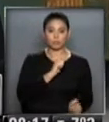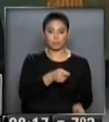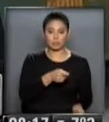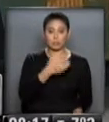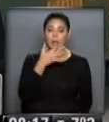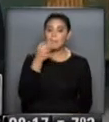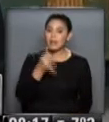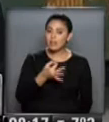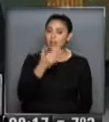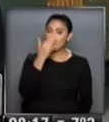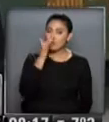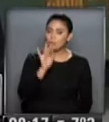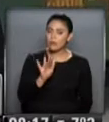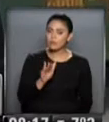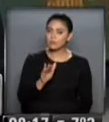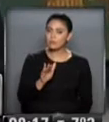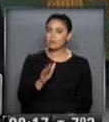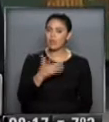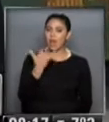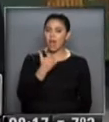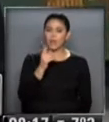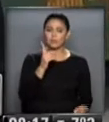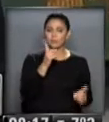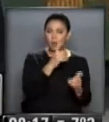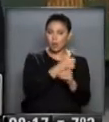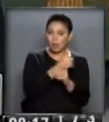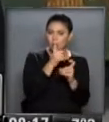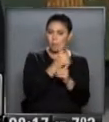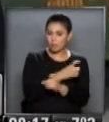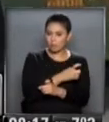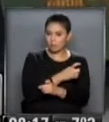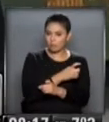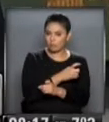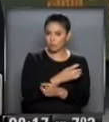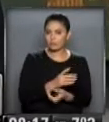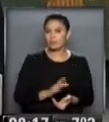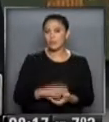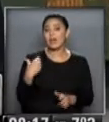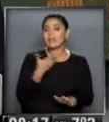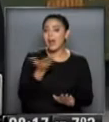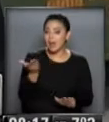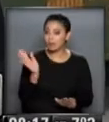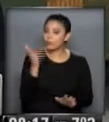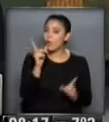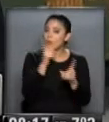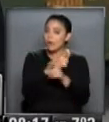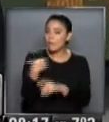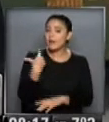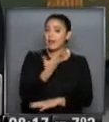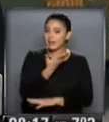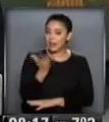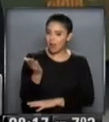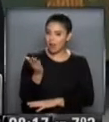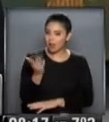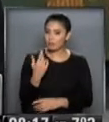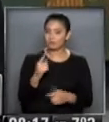después nos encontramos con varias dificultades y que tienen que ver en general todas las dificultades tienen que ver con